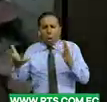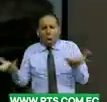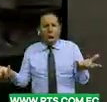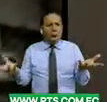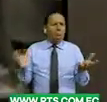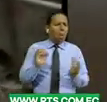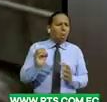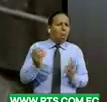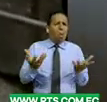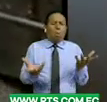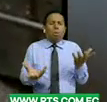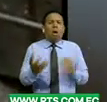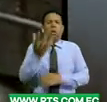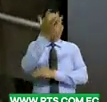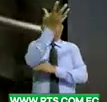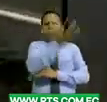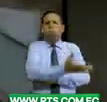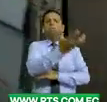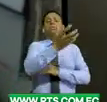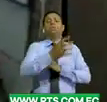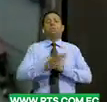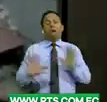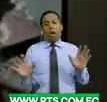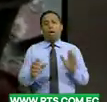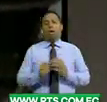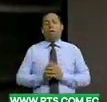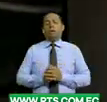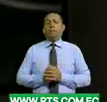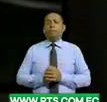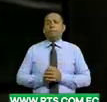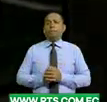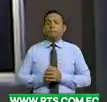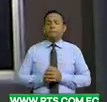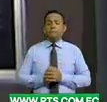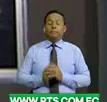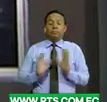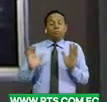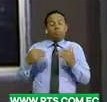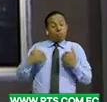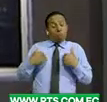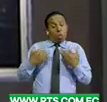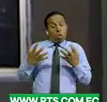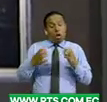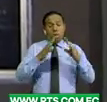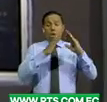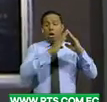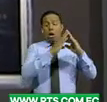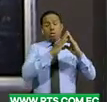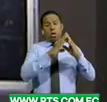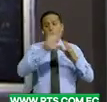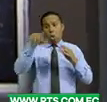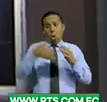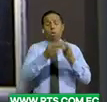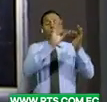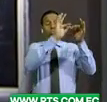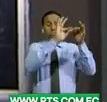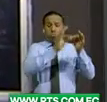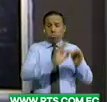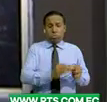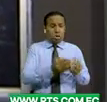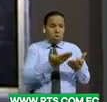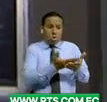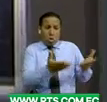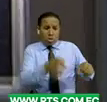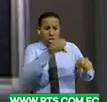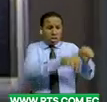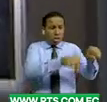cosa es que la maquinaria cayó. Simplemente me repongan lo dañado y que me arreglen tal cual estaba. Nada más y me repongan mis enseres